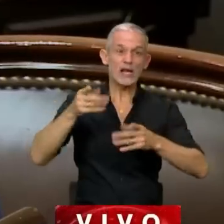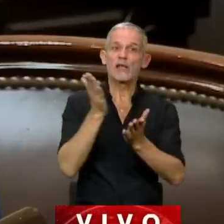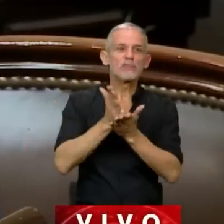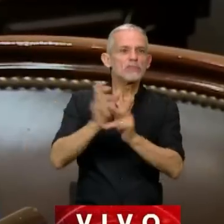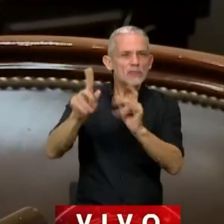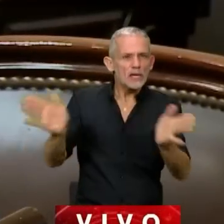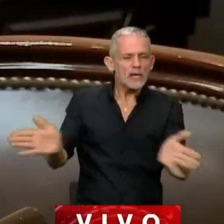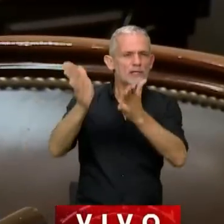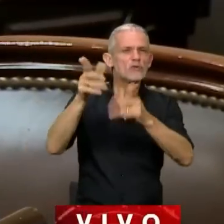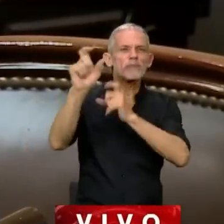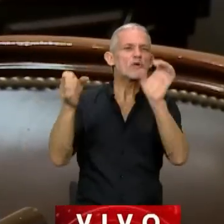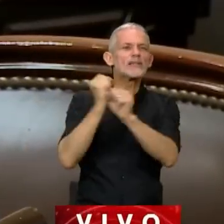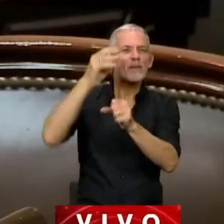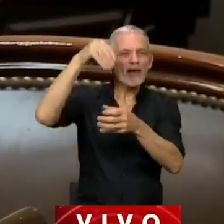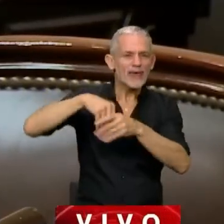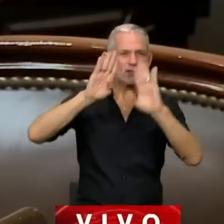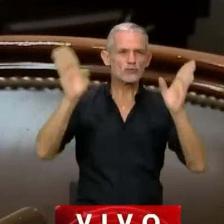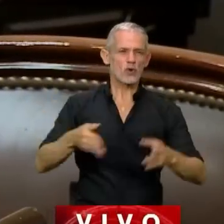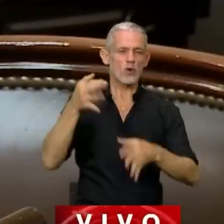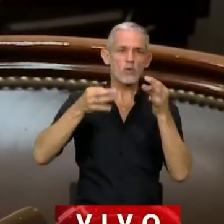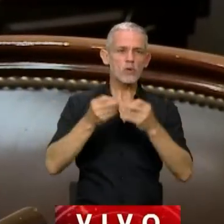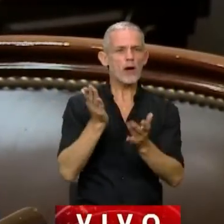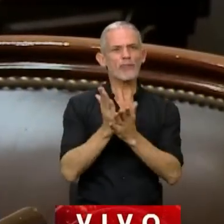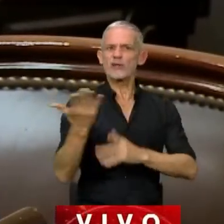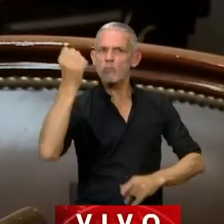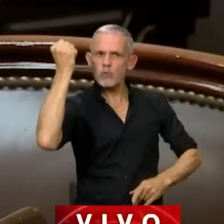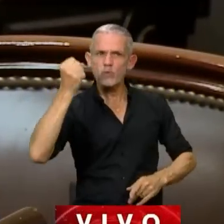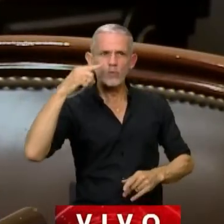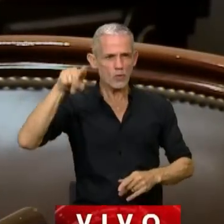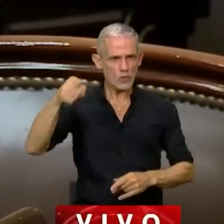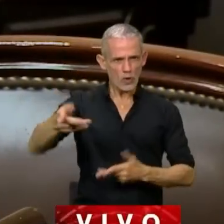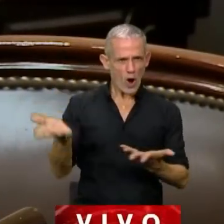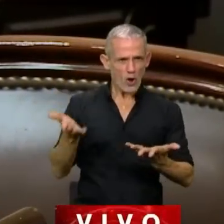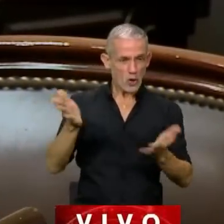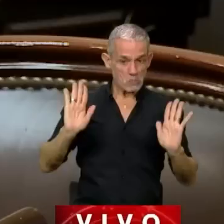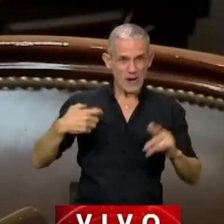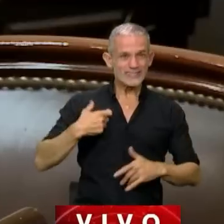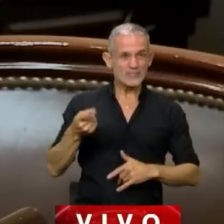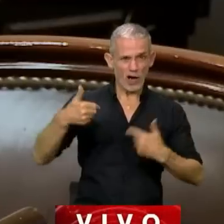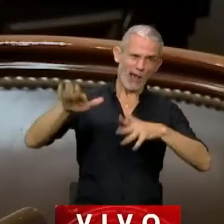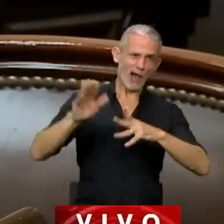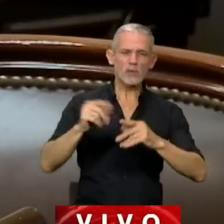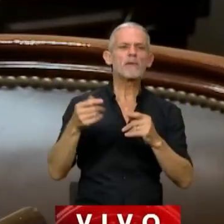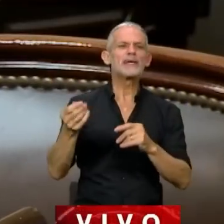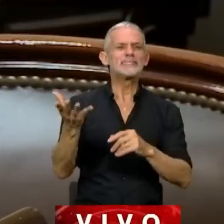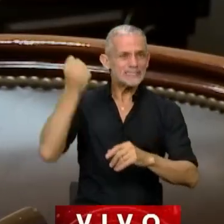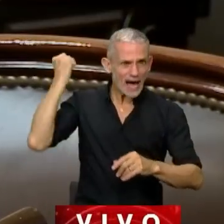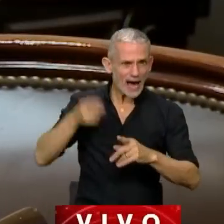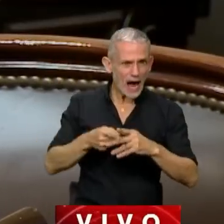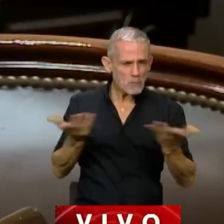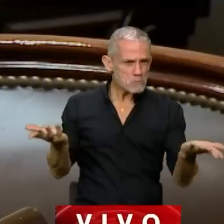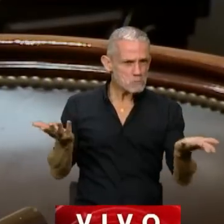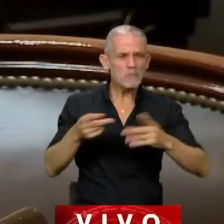derecho de los trabajadores judiciales, es una conquista laboral. Si nosotros desenganchamos a